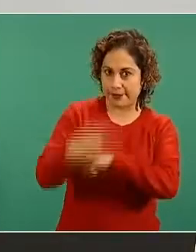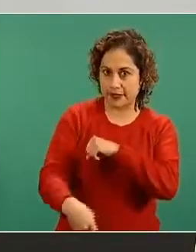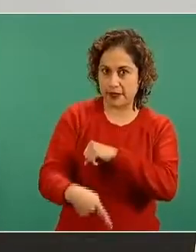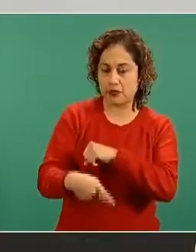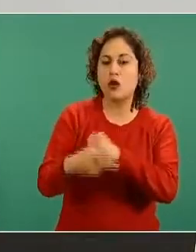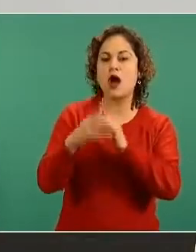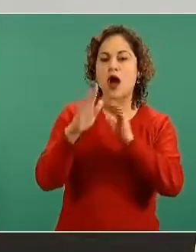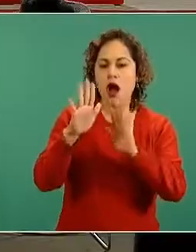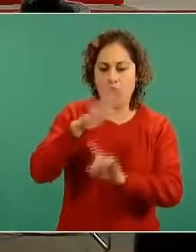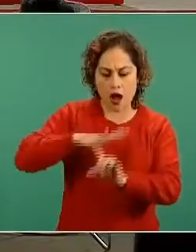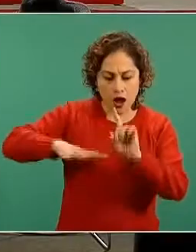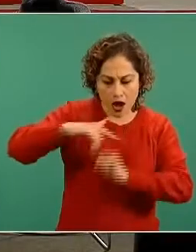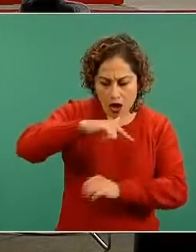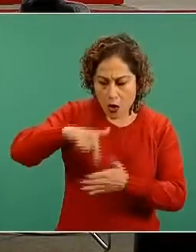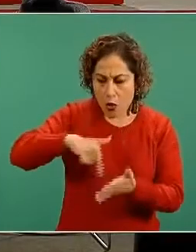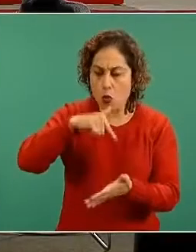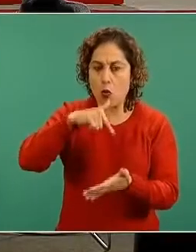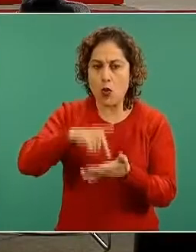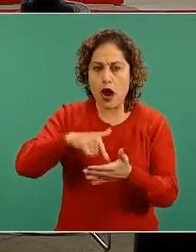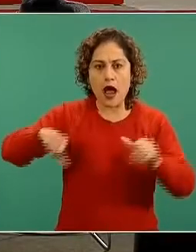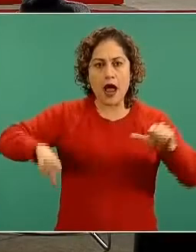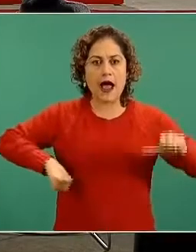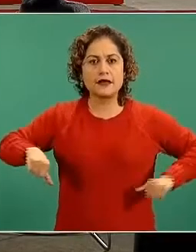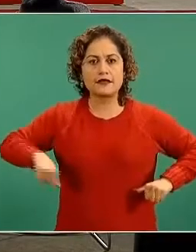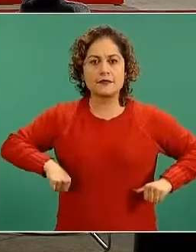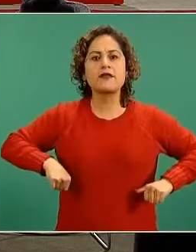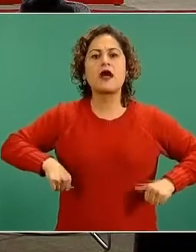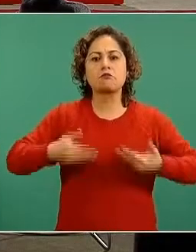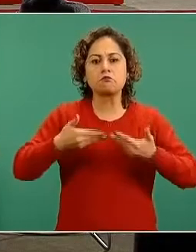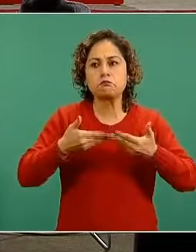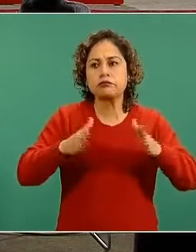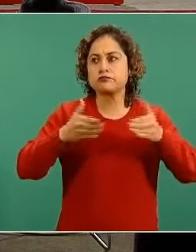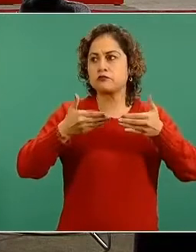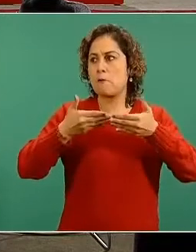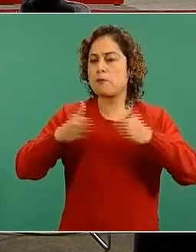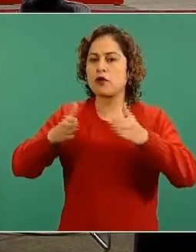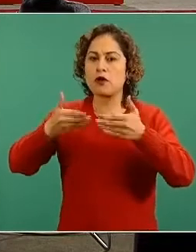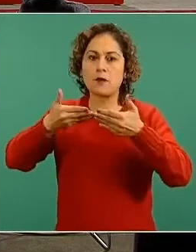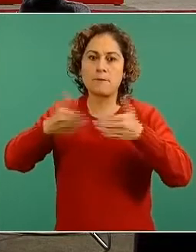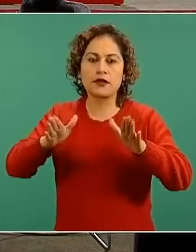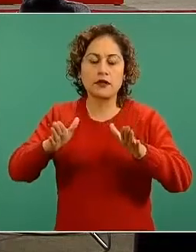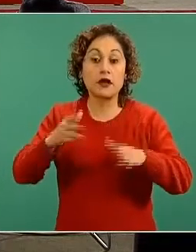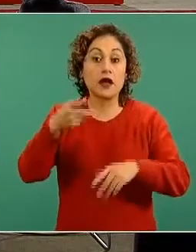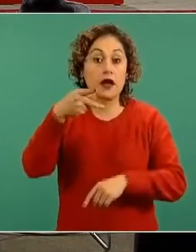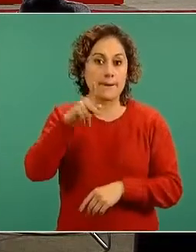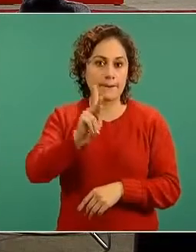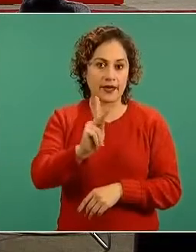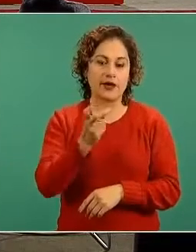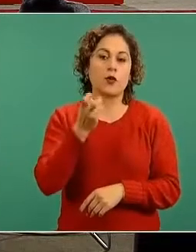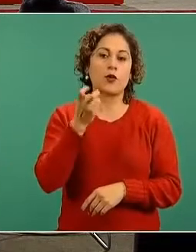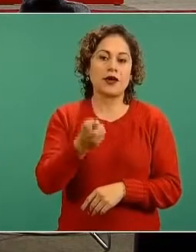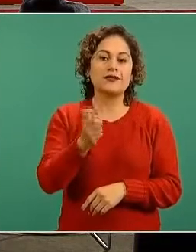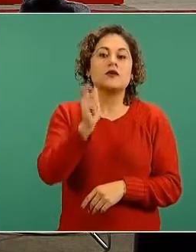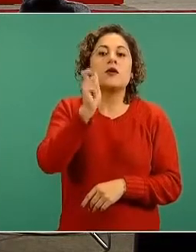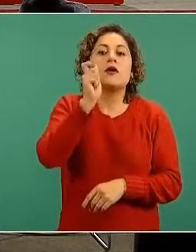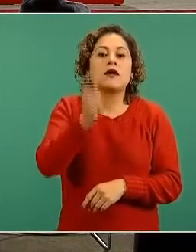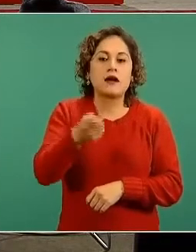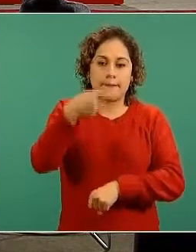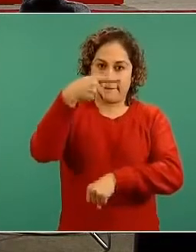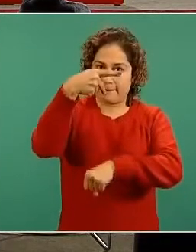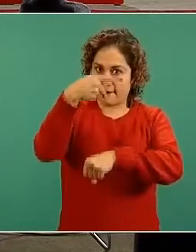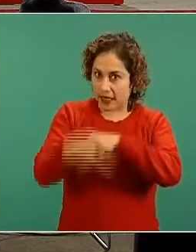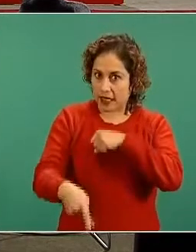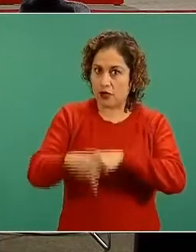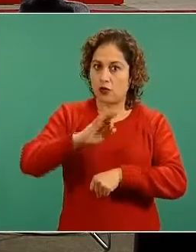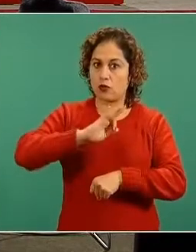incrementarse. Si se incrementan la actividad social y económica, se corre el riesgo de que también la actividad viral empiece a andar y